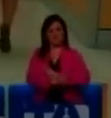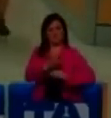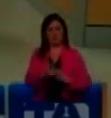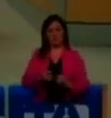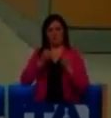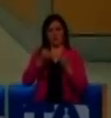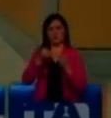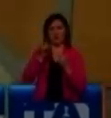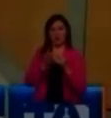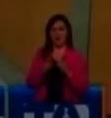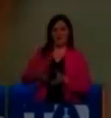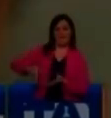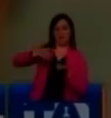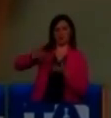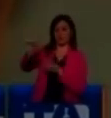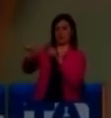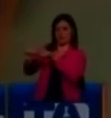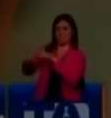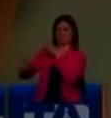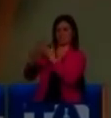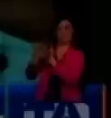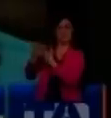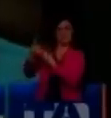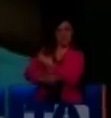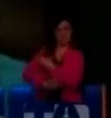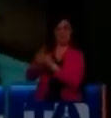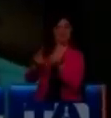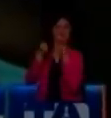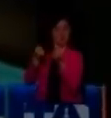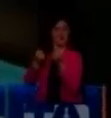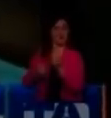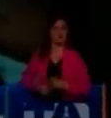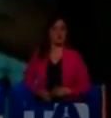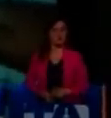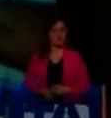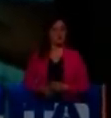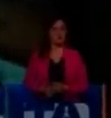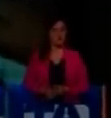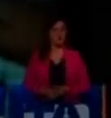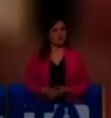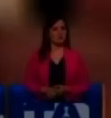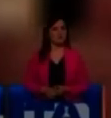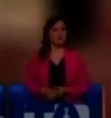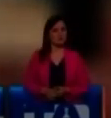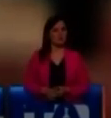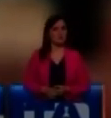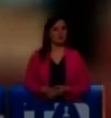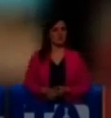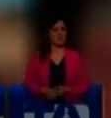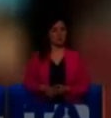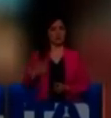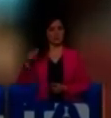los agresores, ya que de alguna manera esto, como que el que se lo hace, pues ya se lo piensa dos veces.